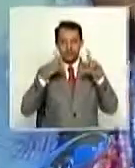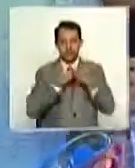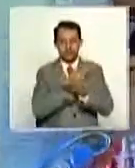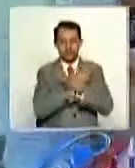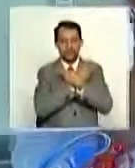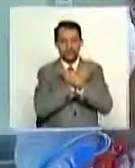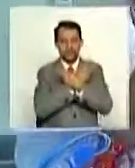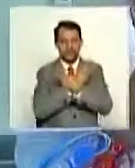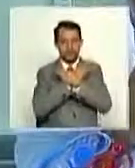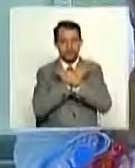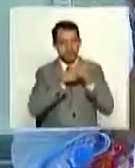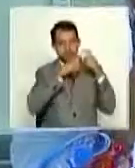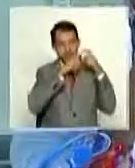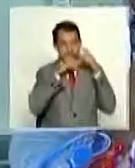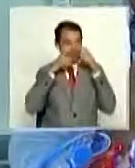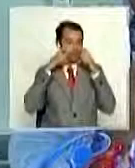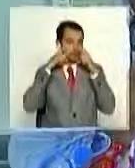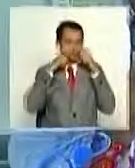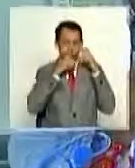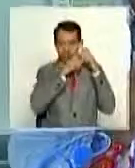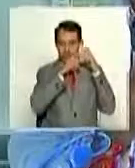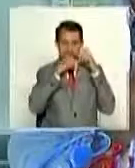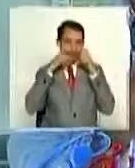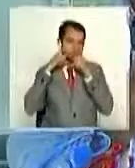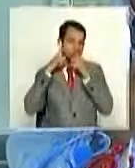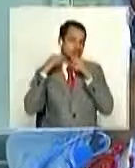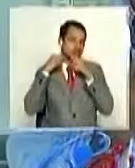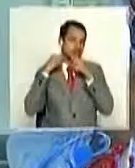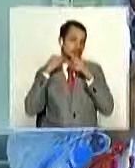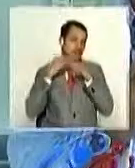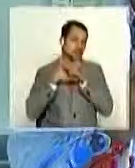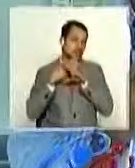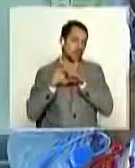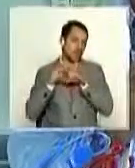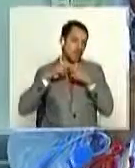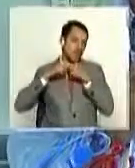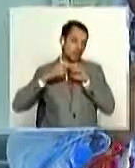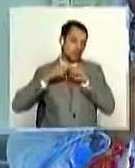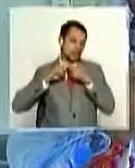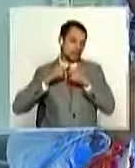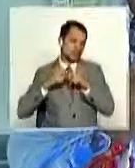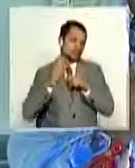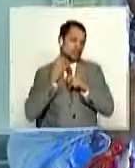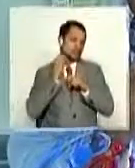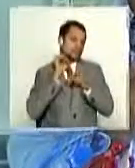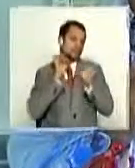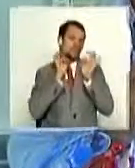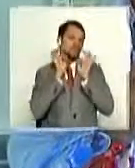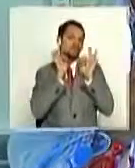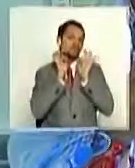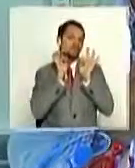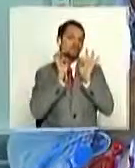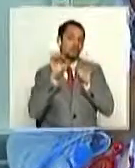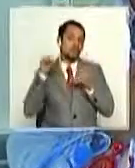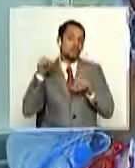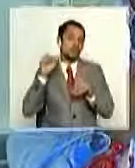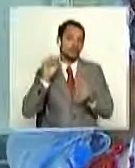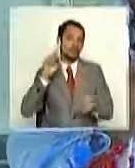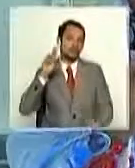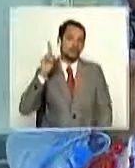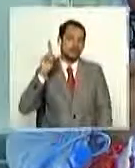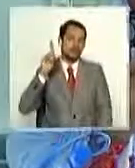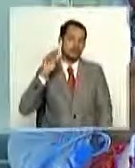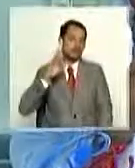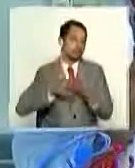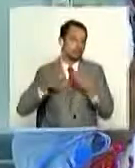Adriana Maya encontraba unas lesioncitas en tejido blando y lo estudiamos, era un tumor de la glándula parótida. Porque